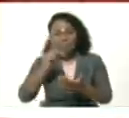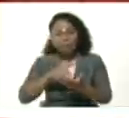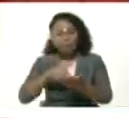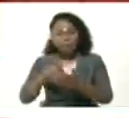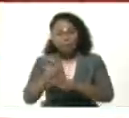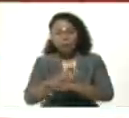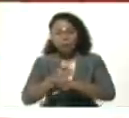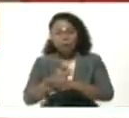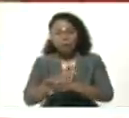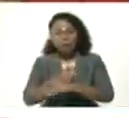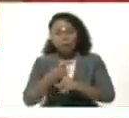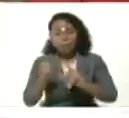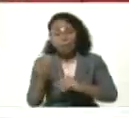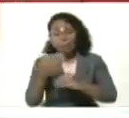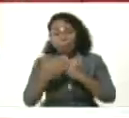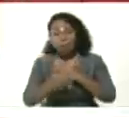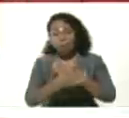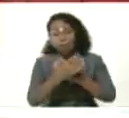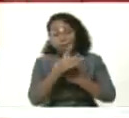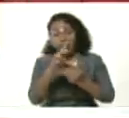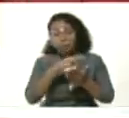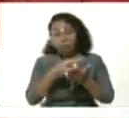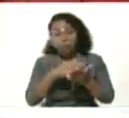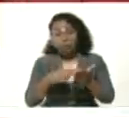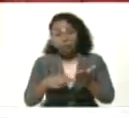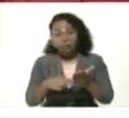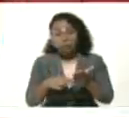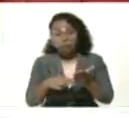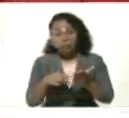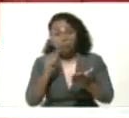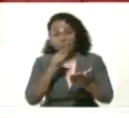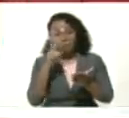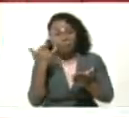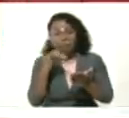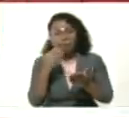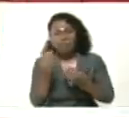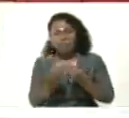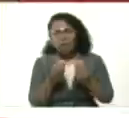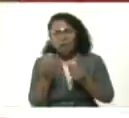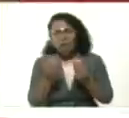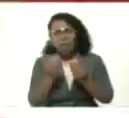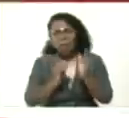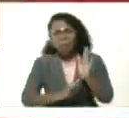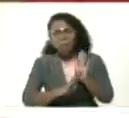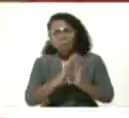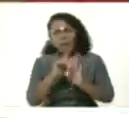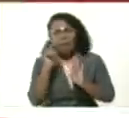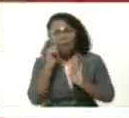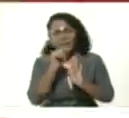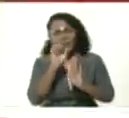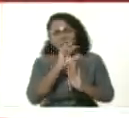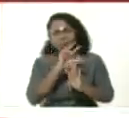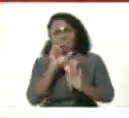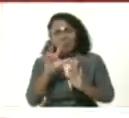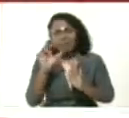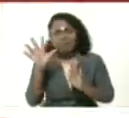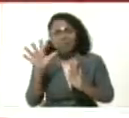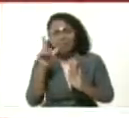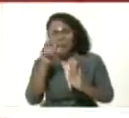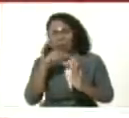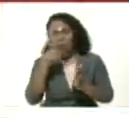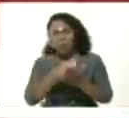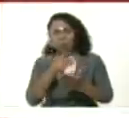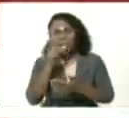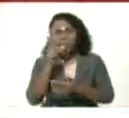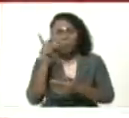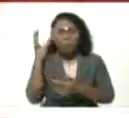gobernaciones. Pero más allá de leerlo, está cómo surgieron esos 335 nombres de mujeres